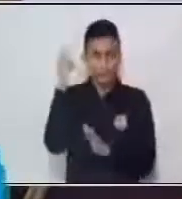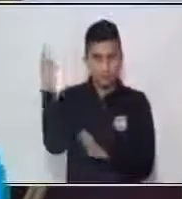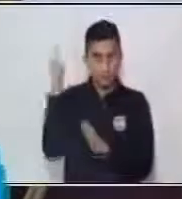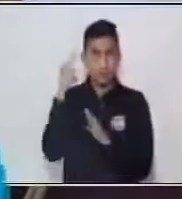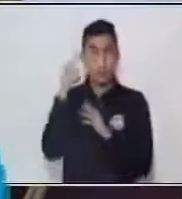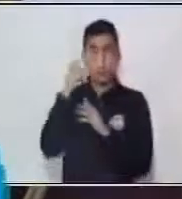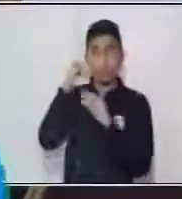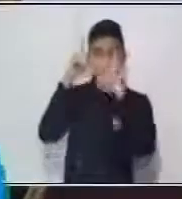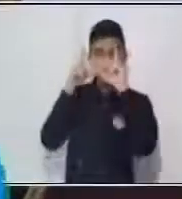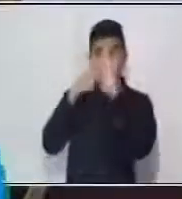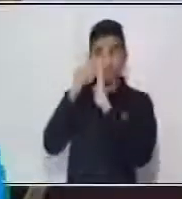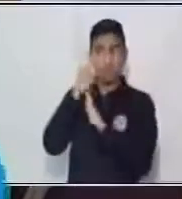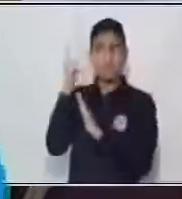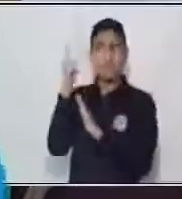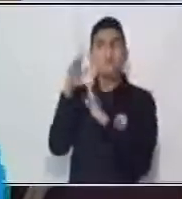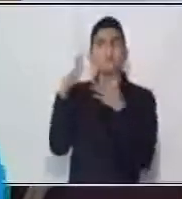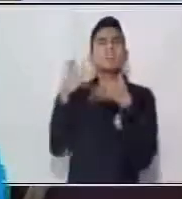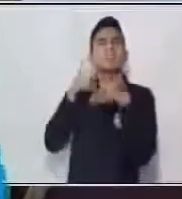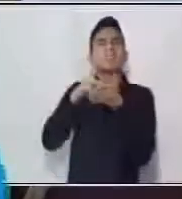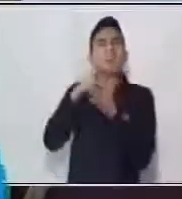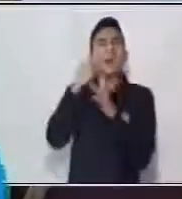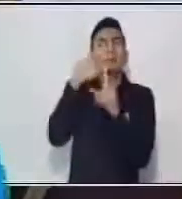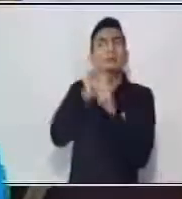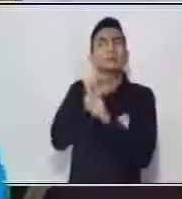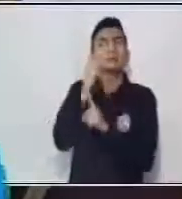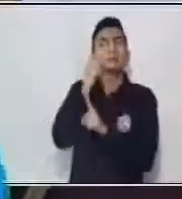siguiente imagen, ¿qué es lo que te representa?